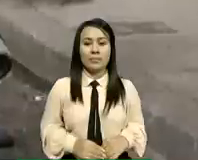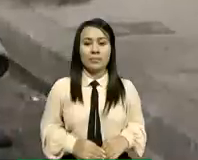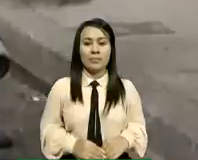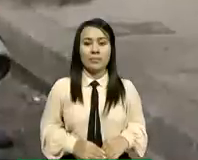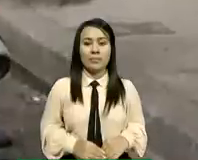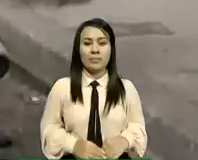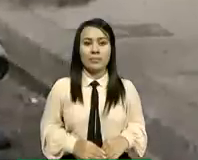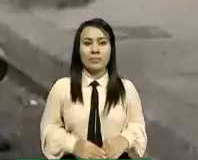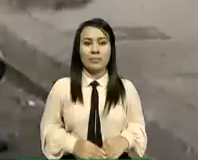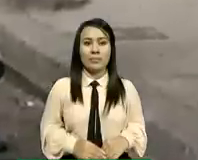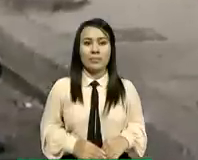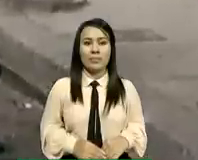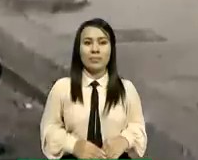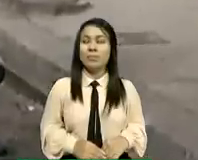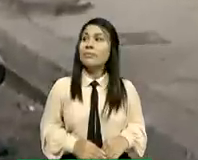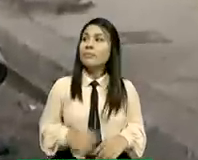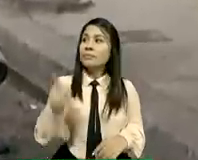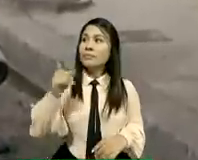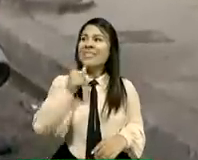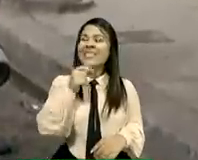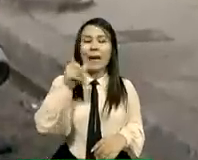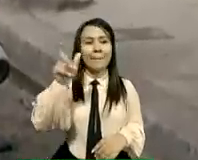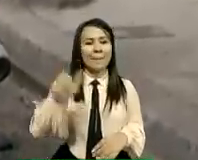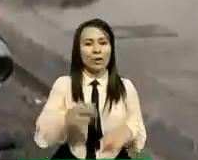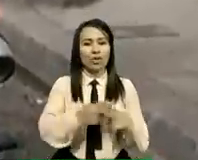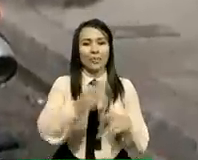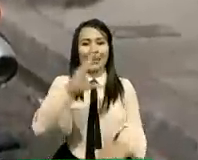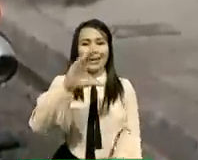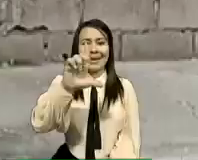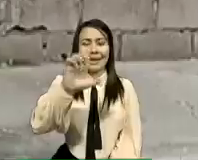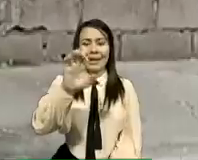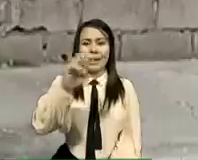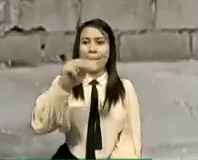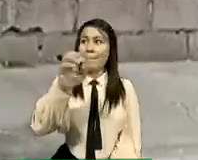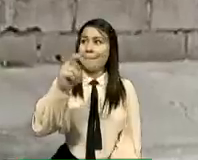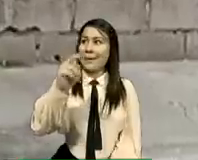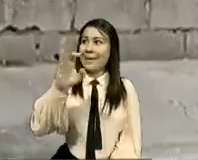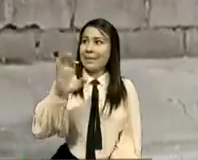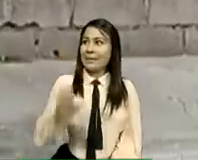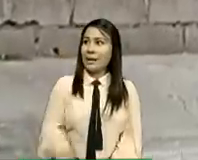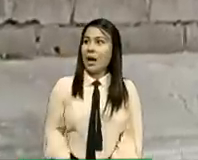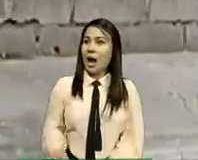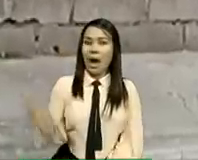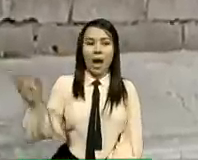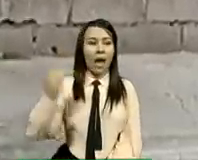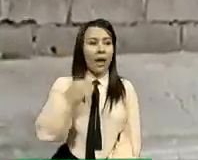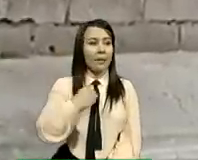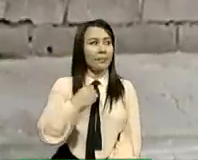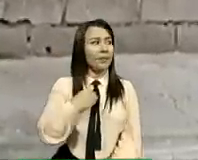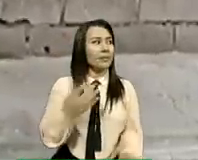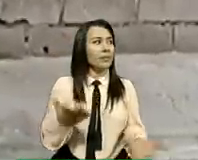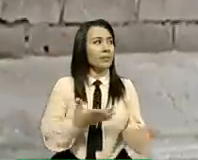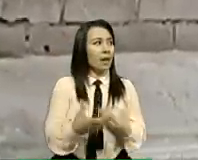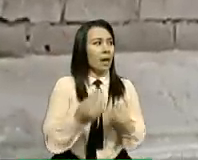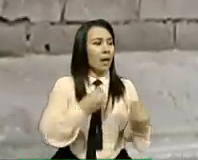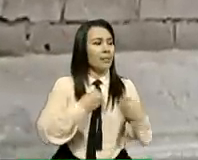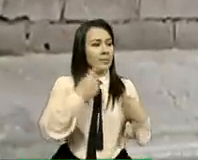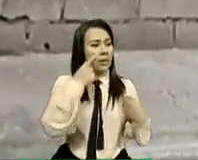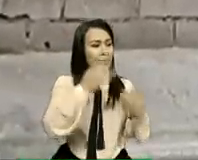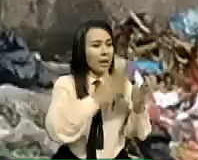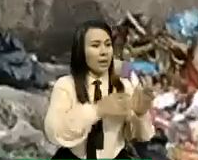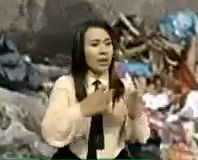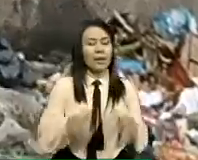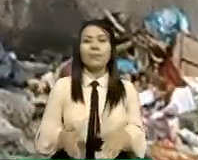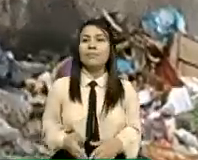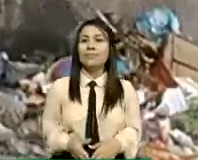Uno de ellos fue identificado como Eric Clemente Guacón Álvarez, de 22 años, que según la Policía Nacional estaba siendo investigado